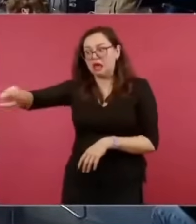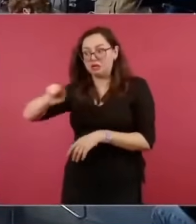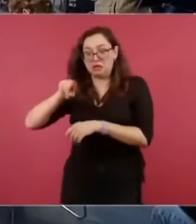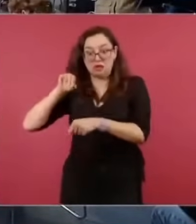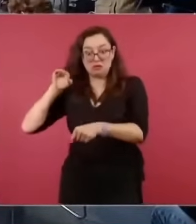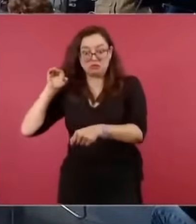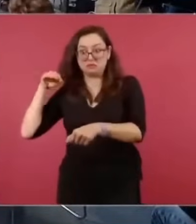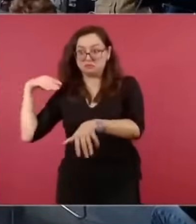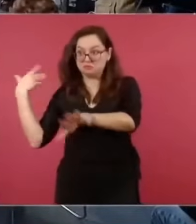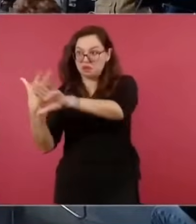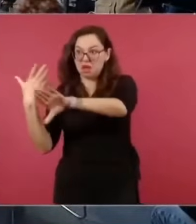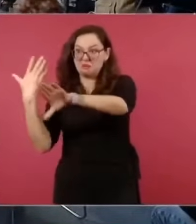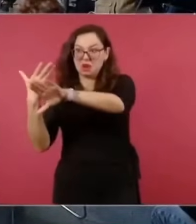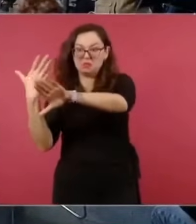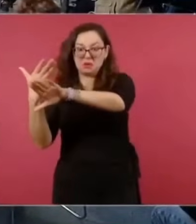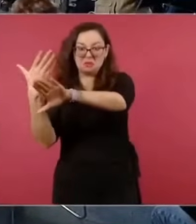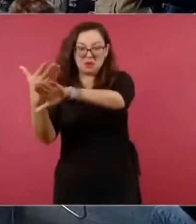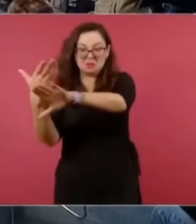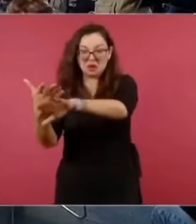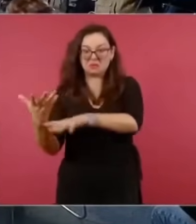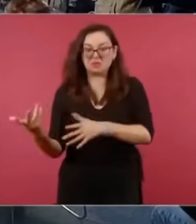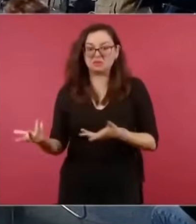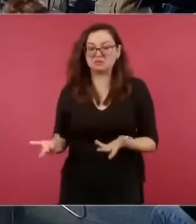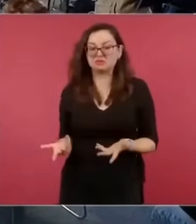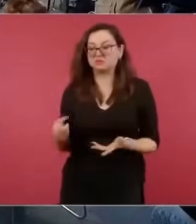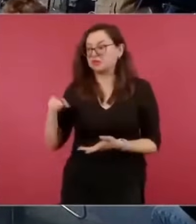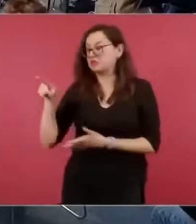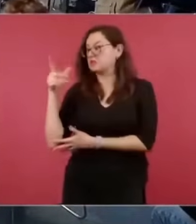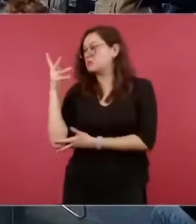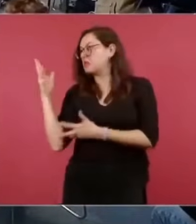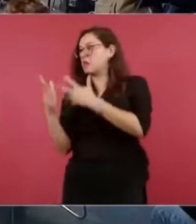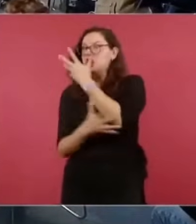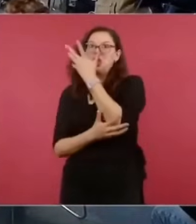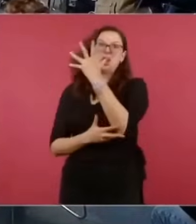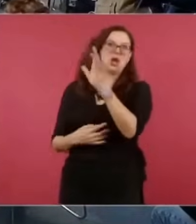¿ustedes creen? Ya no hablemos de los ambientalistas